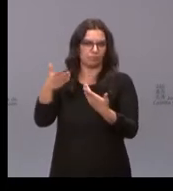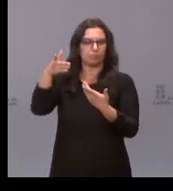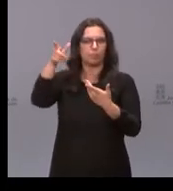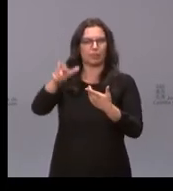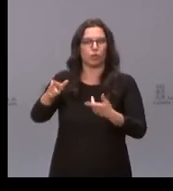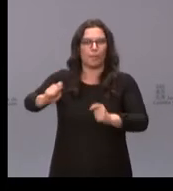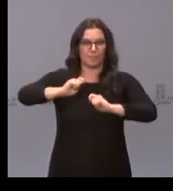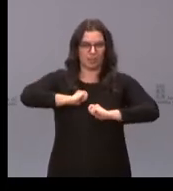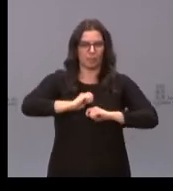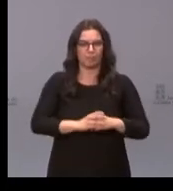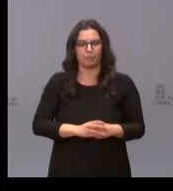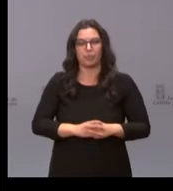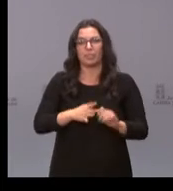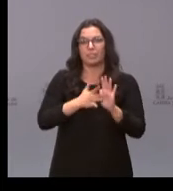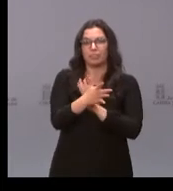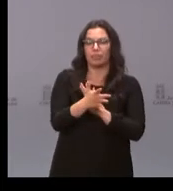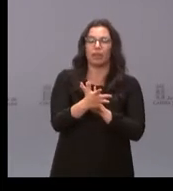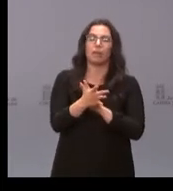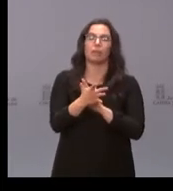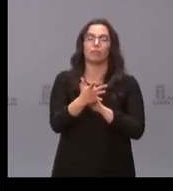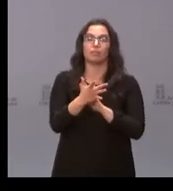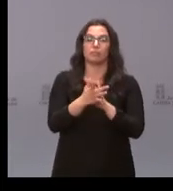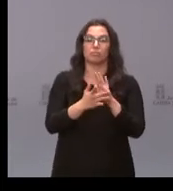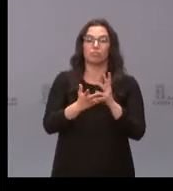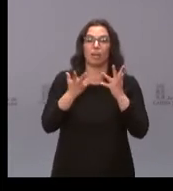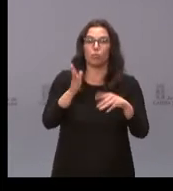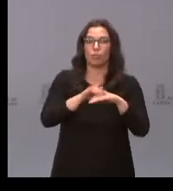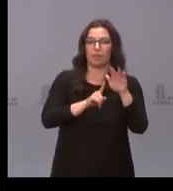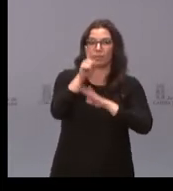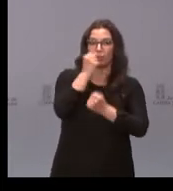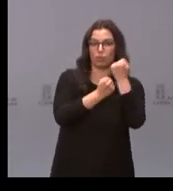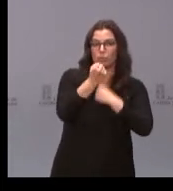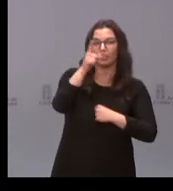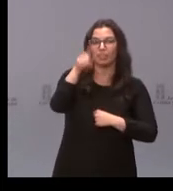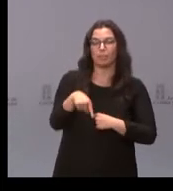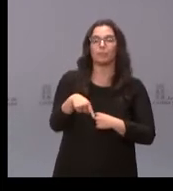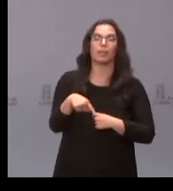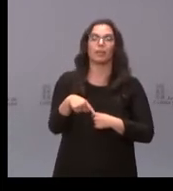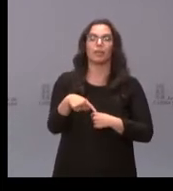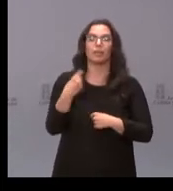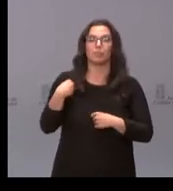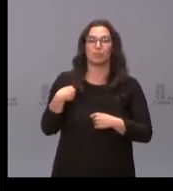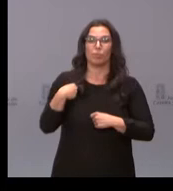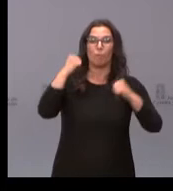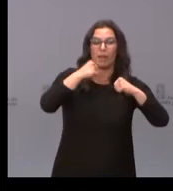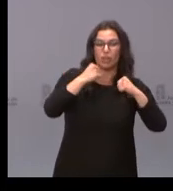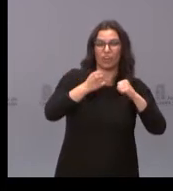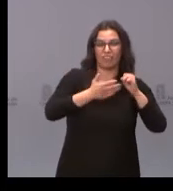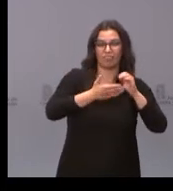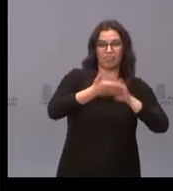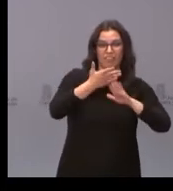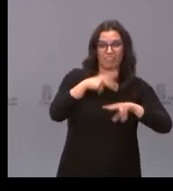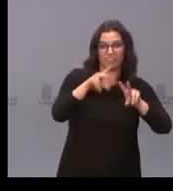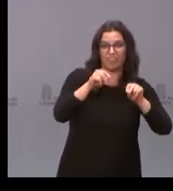con ello se contribuya al crecimiento económico al relevo intergeneracional efectivamente